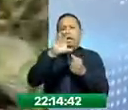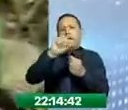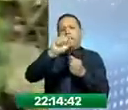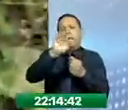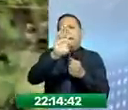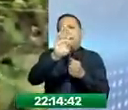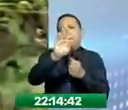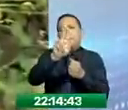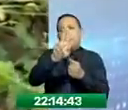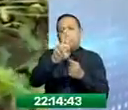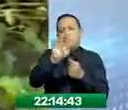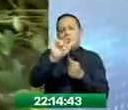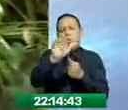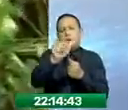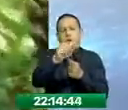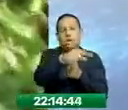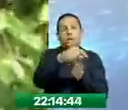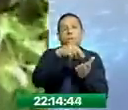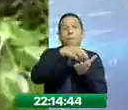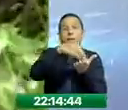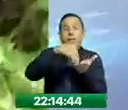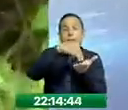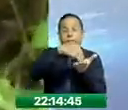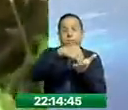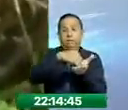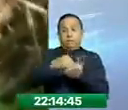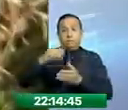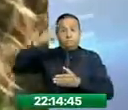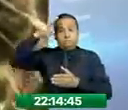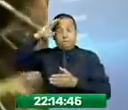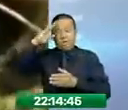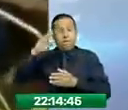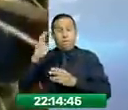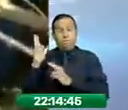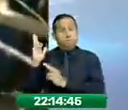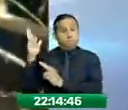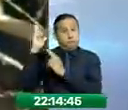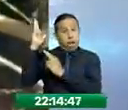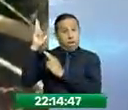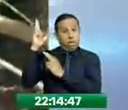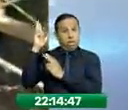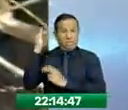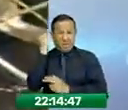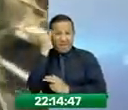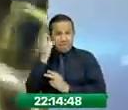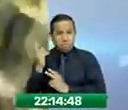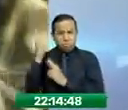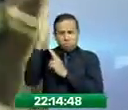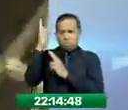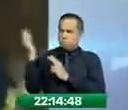ese sector e ingresaron los miembros del batallón de infantería de marina de jaramijó